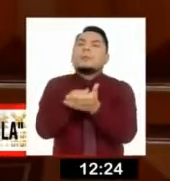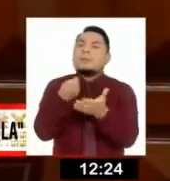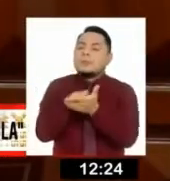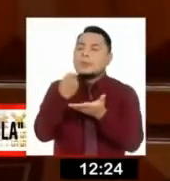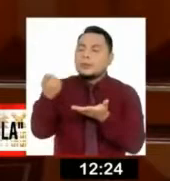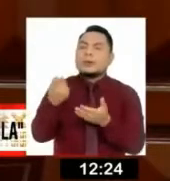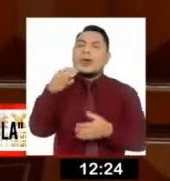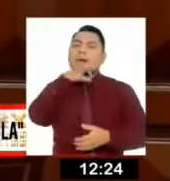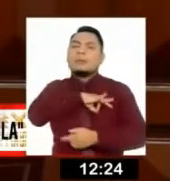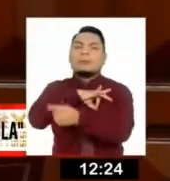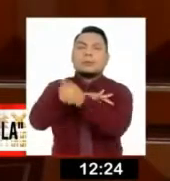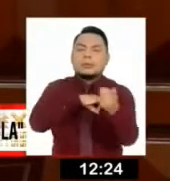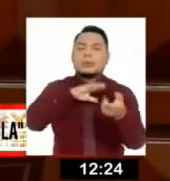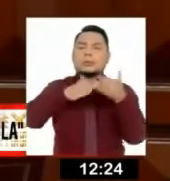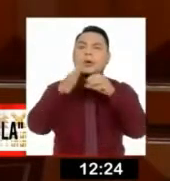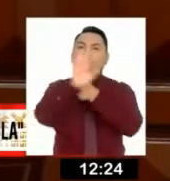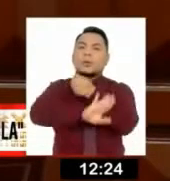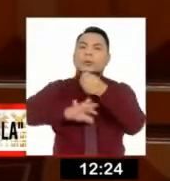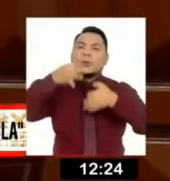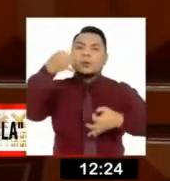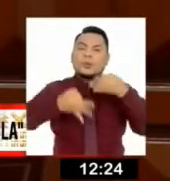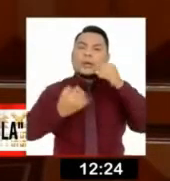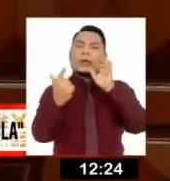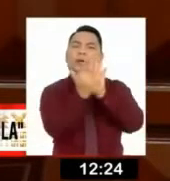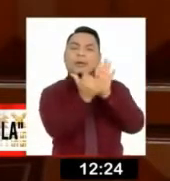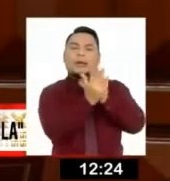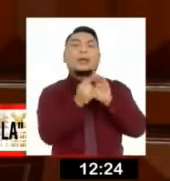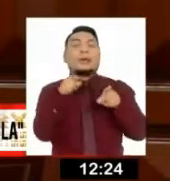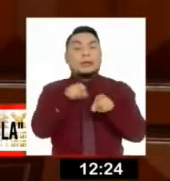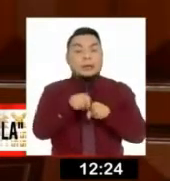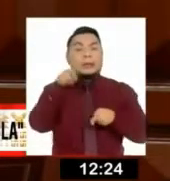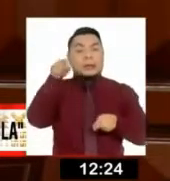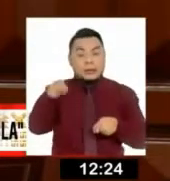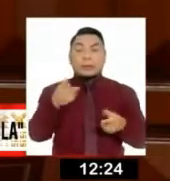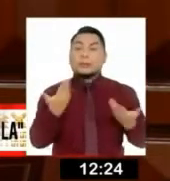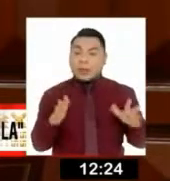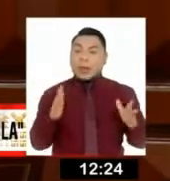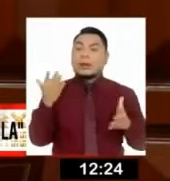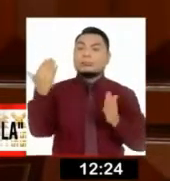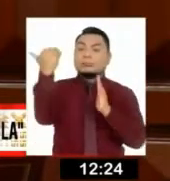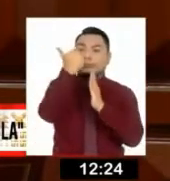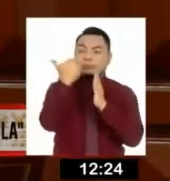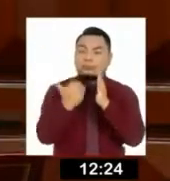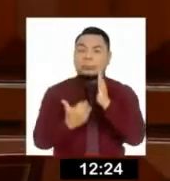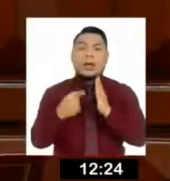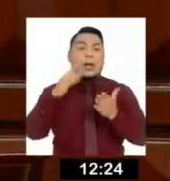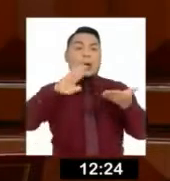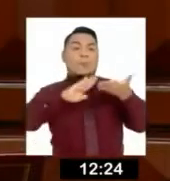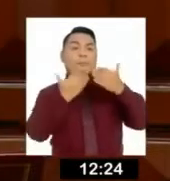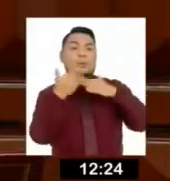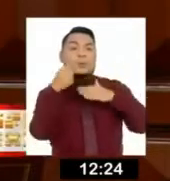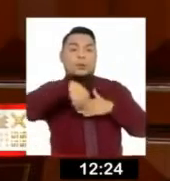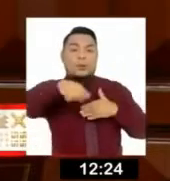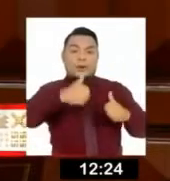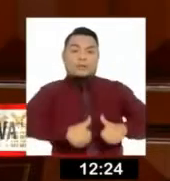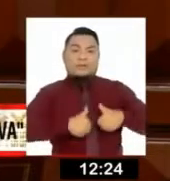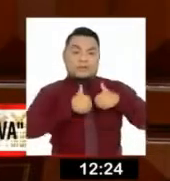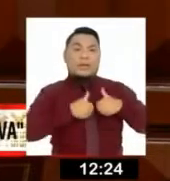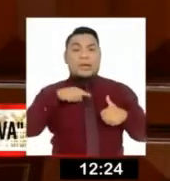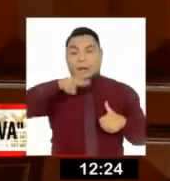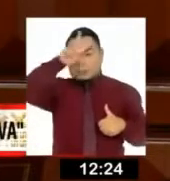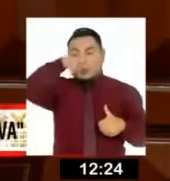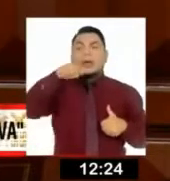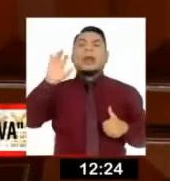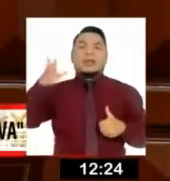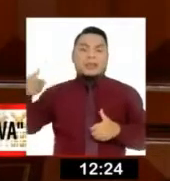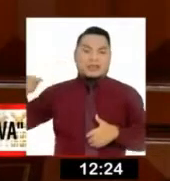procesos, mantener la seguridad jurídica y a cambio la población local y el país reciban